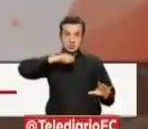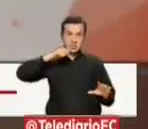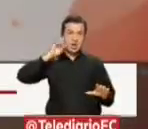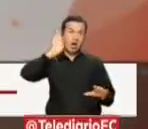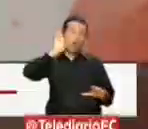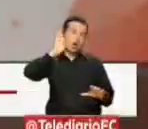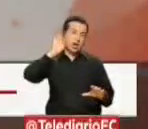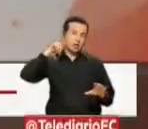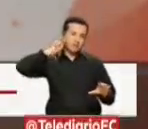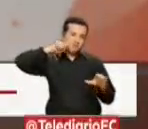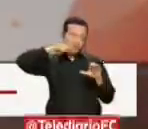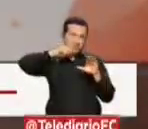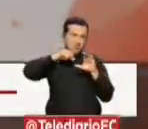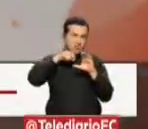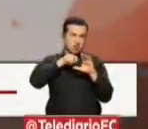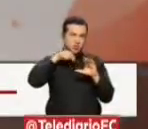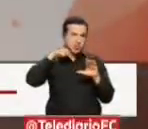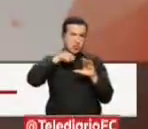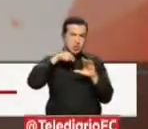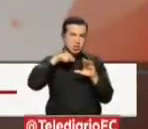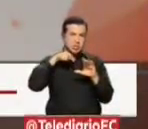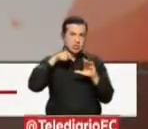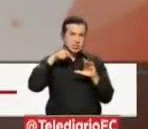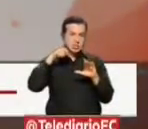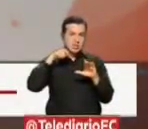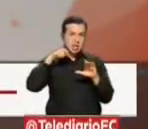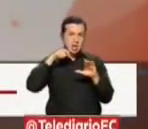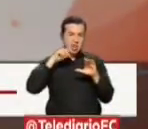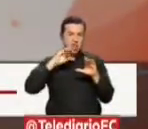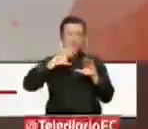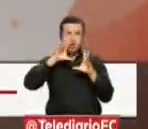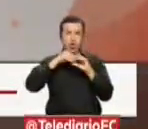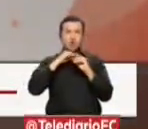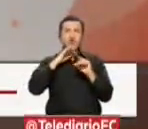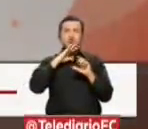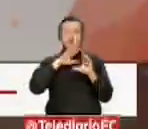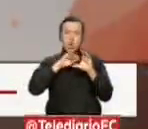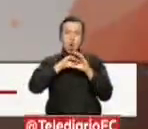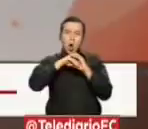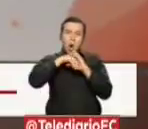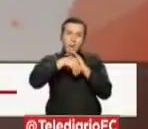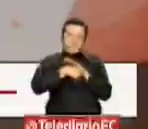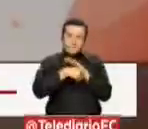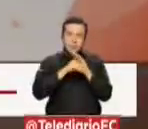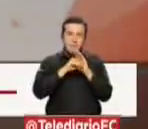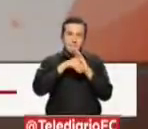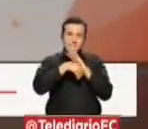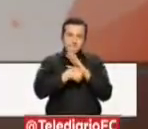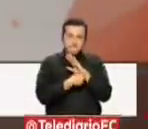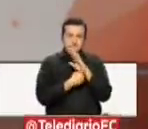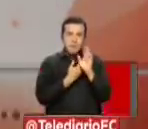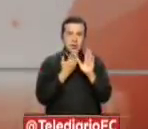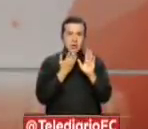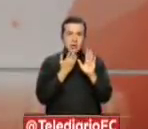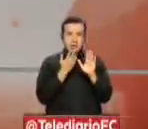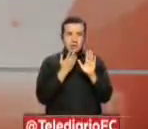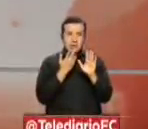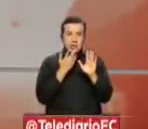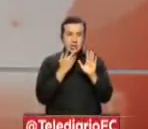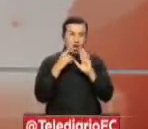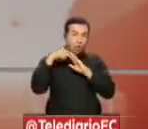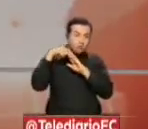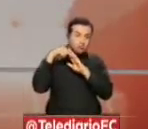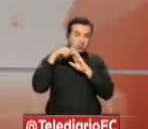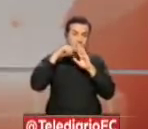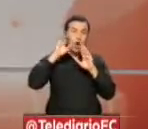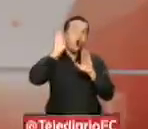le metes para limpiarle, puedes hacer que la cera se vaya para adentro. Y es un poquito peligroso porque la membrana del tímpano está muy cerca, no está tan al